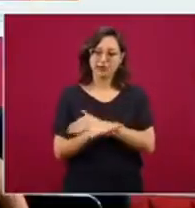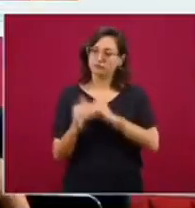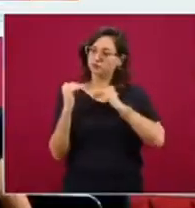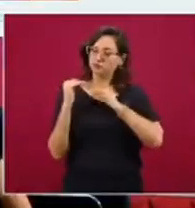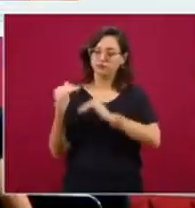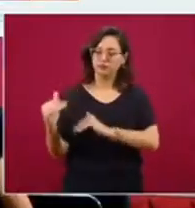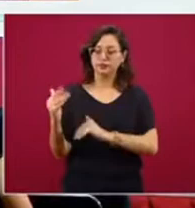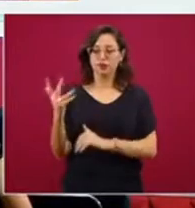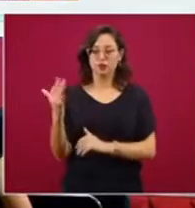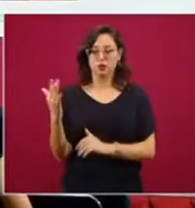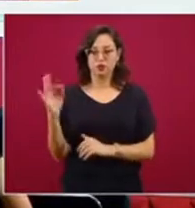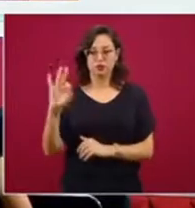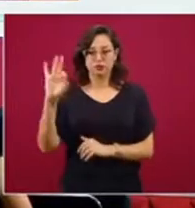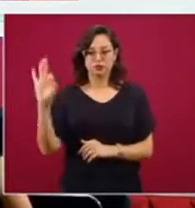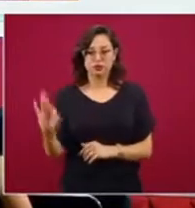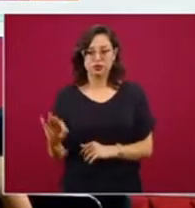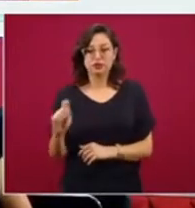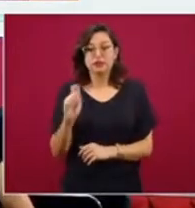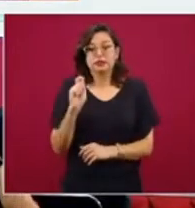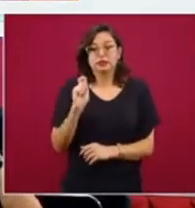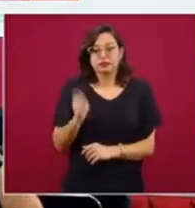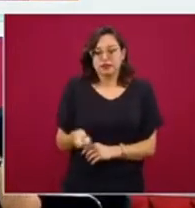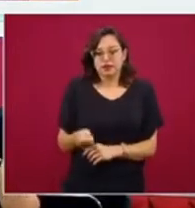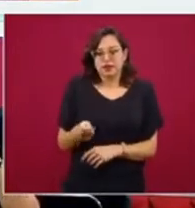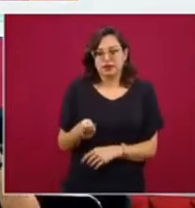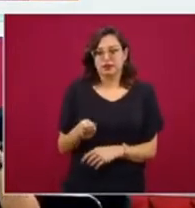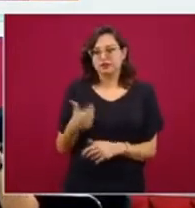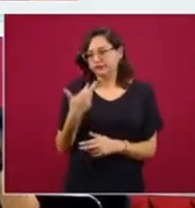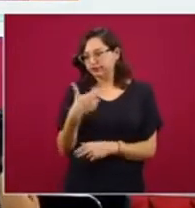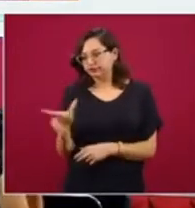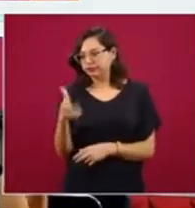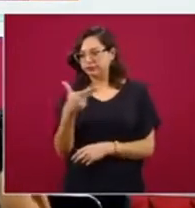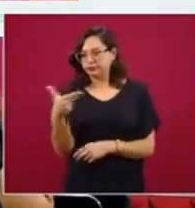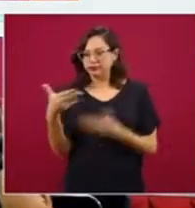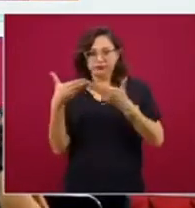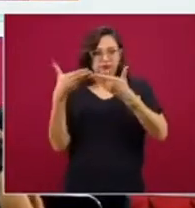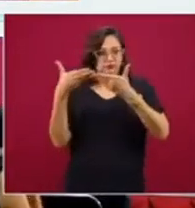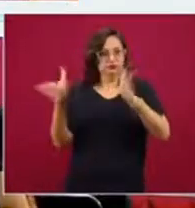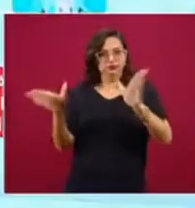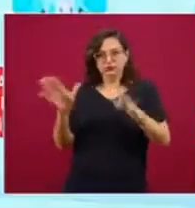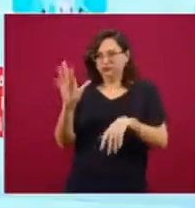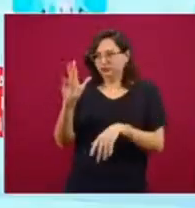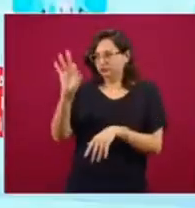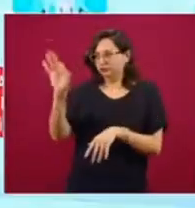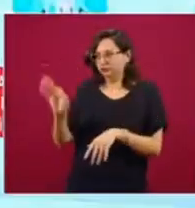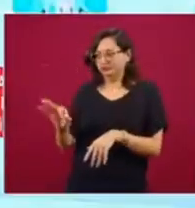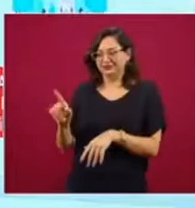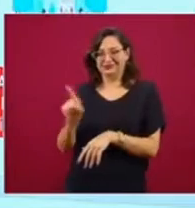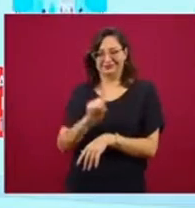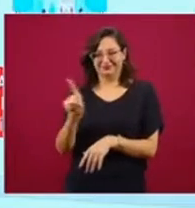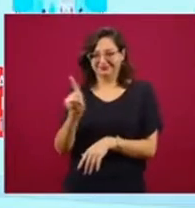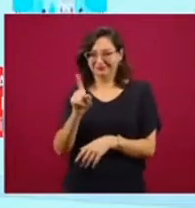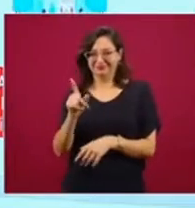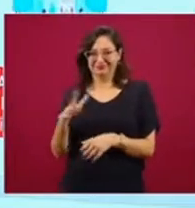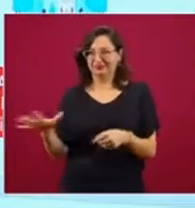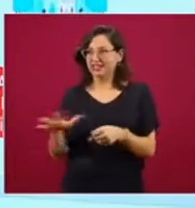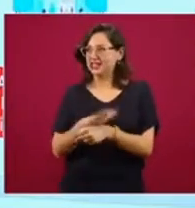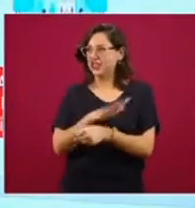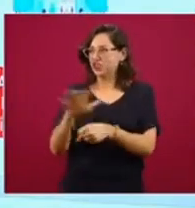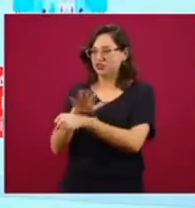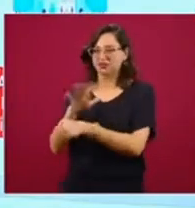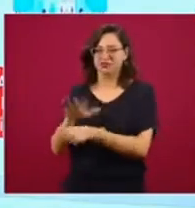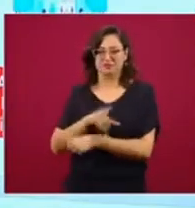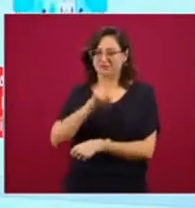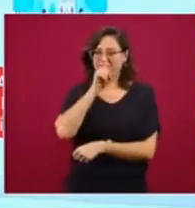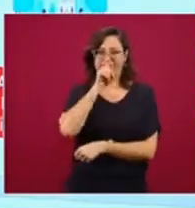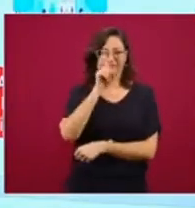50%. No se refiere a que la mitad de los restaurantes o los hoteles estén abiertos y saturados, completos,